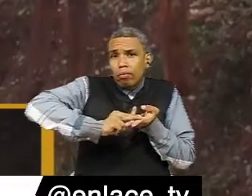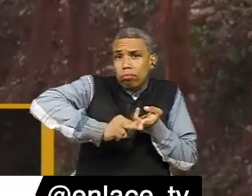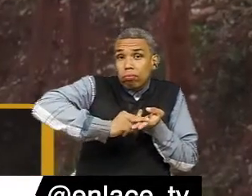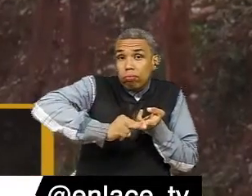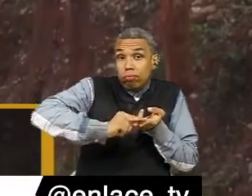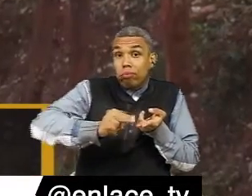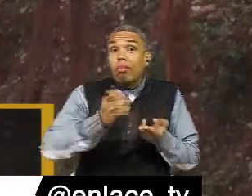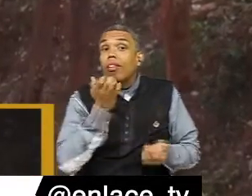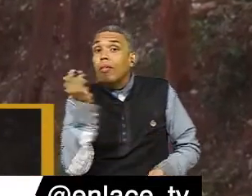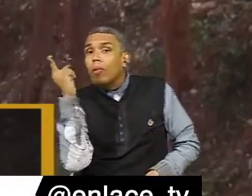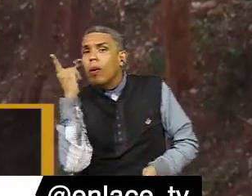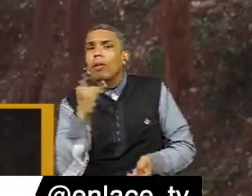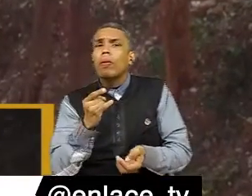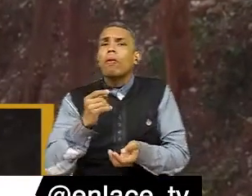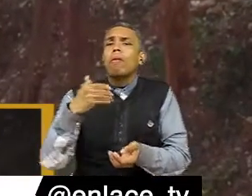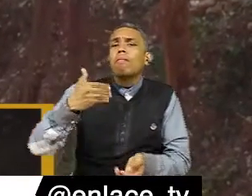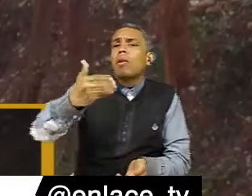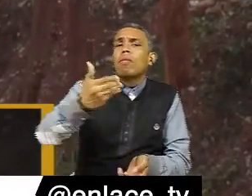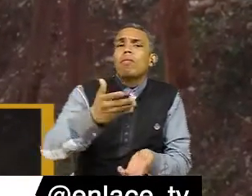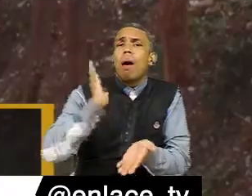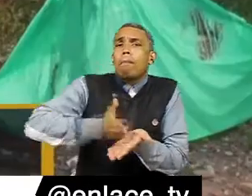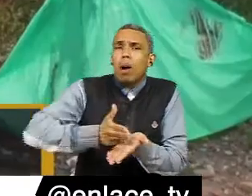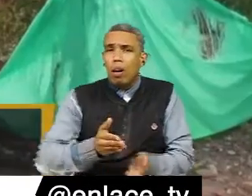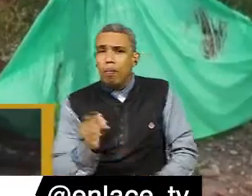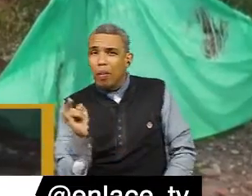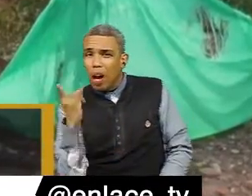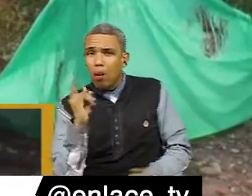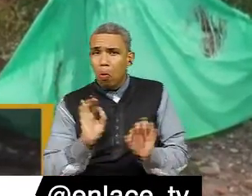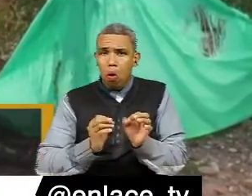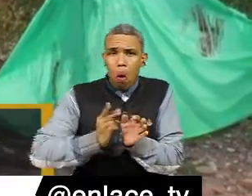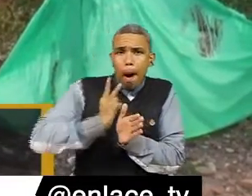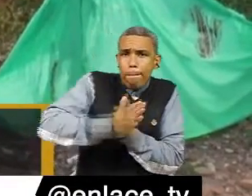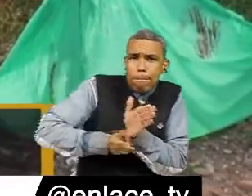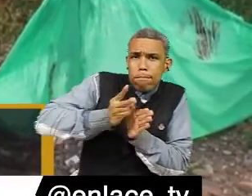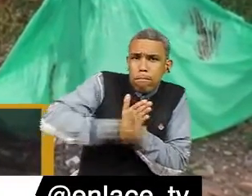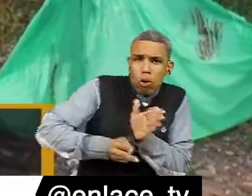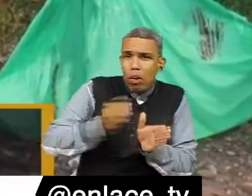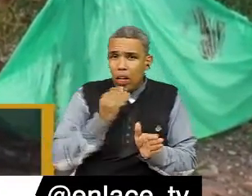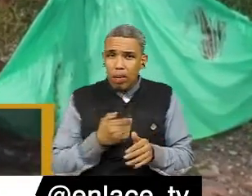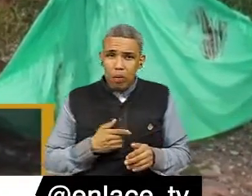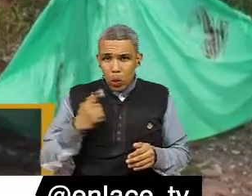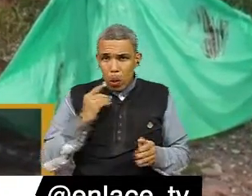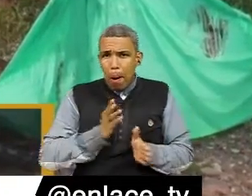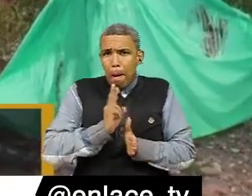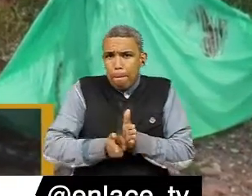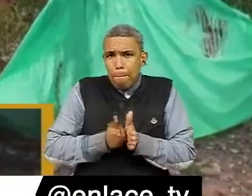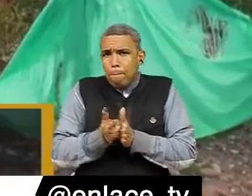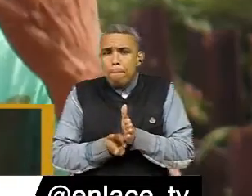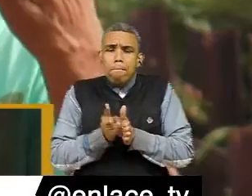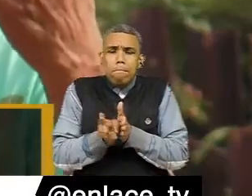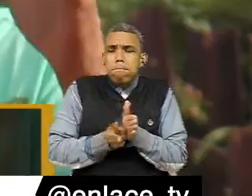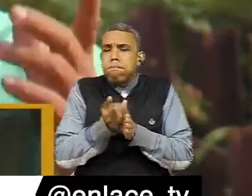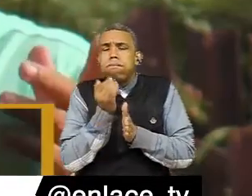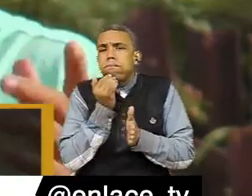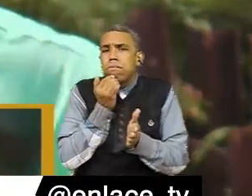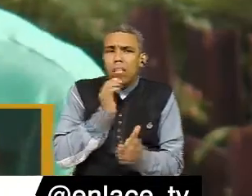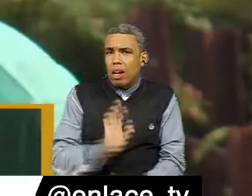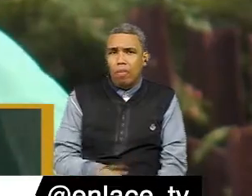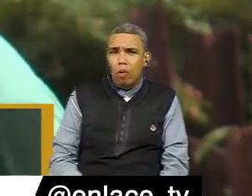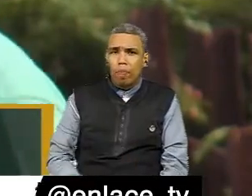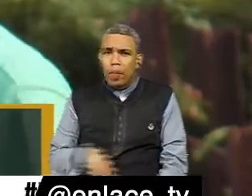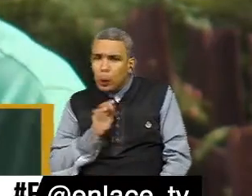adelante haya pues muertos por de que se voltee esa línea, se voltee el tren. Mire que tenemos inundados los patios, no sabemos si hoy ya llover más